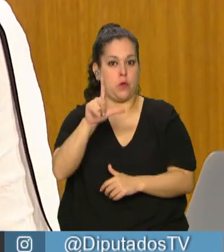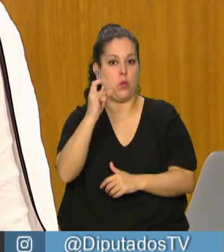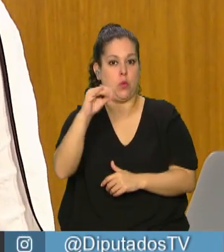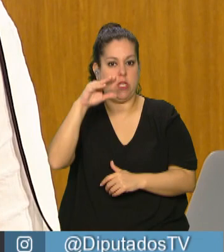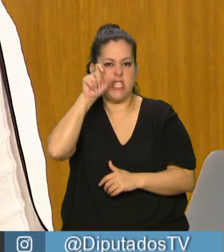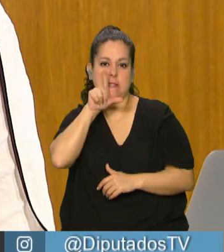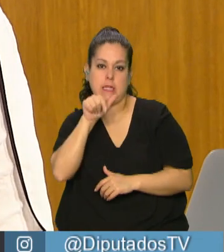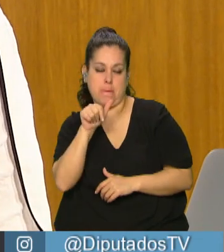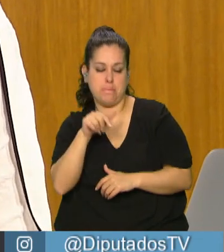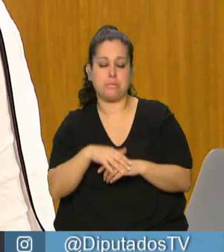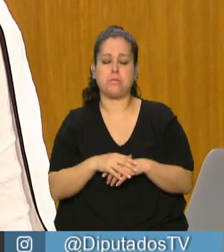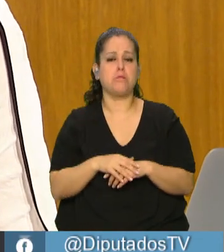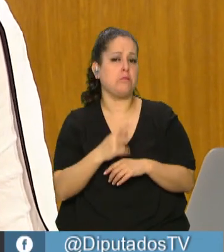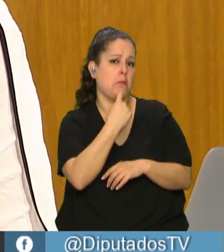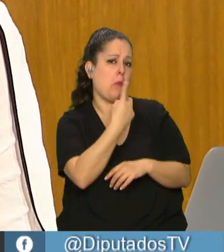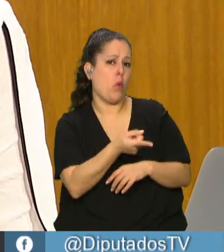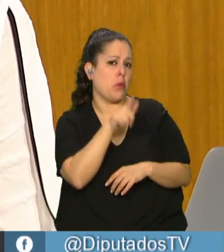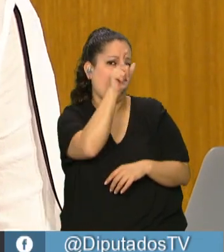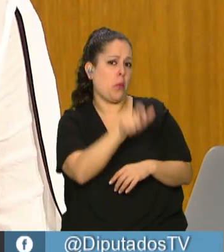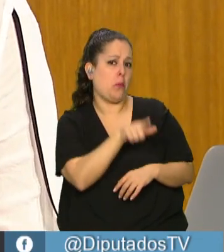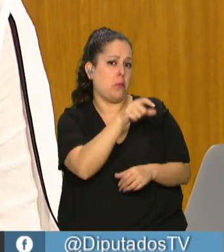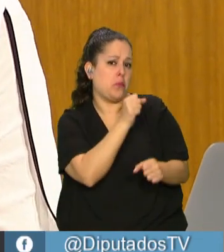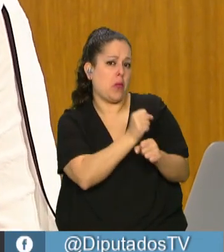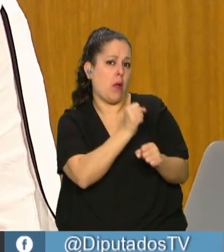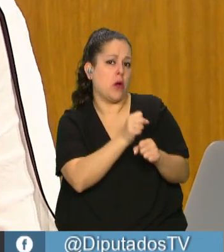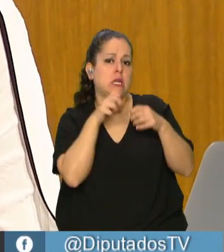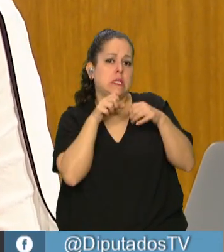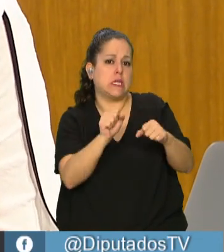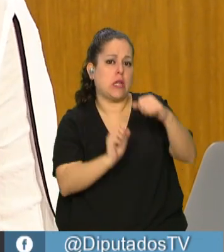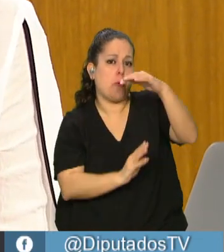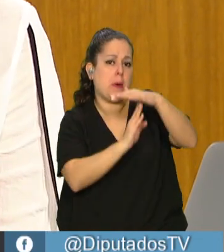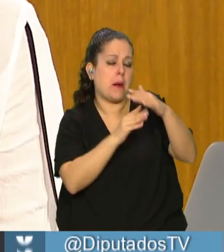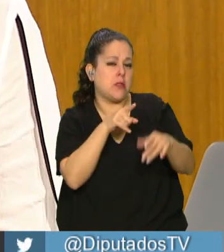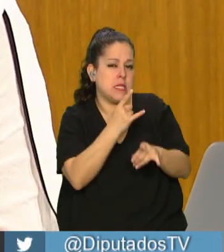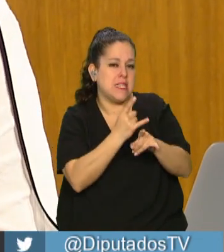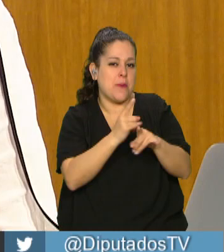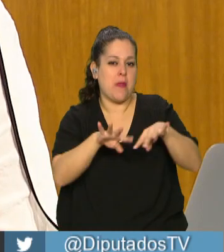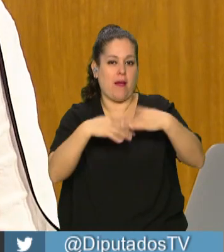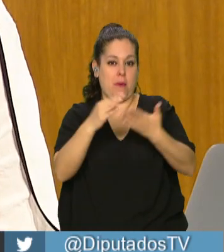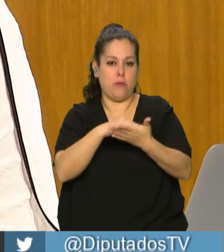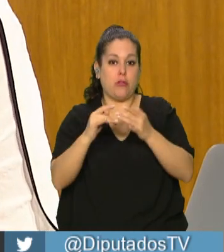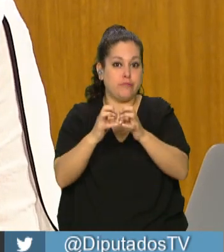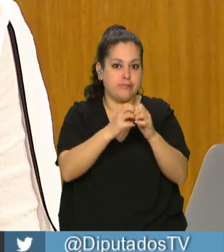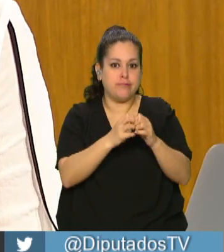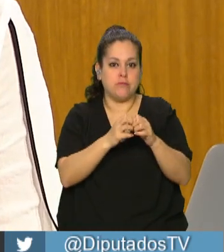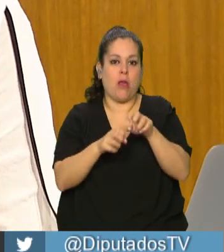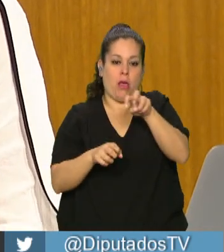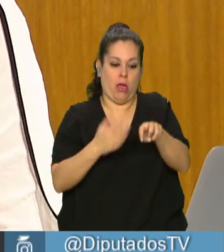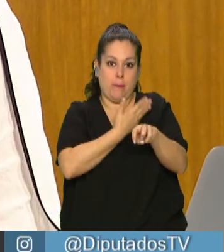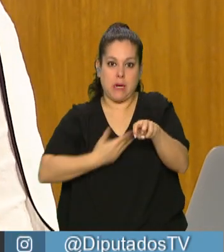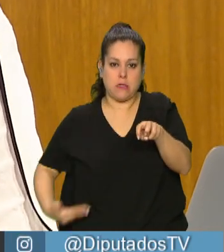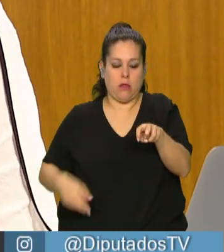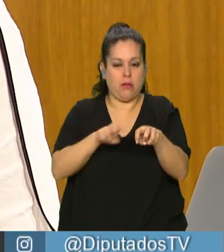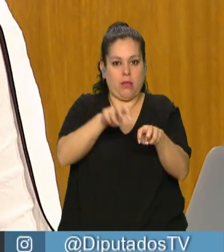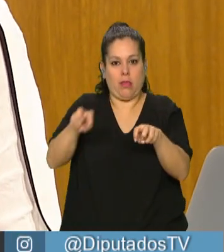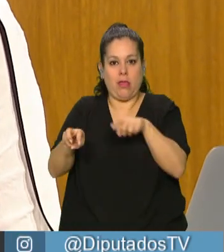desarrollás vos? ¿Cuál es tu tarea como secretario parlamentario? Te vemos siempre en cada sesión sentado al lado del presidente de la Cámara. Los presidentes van